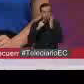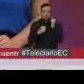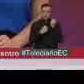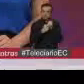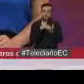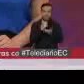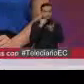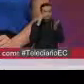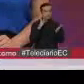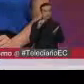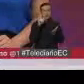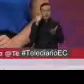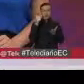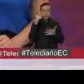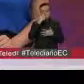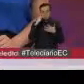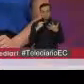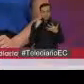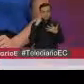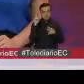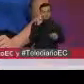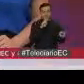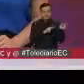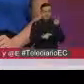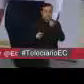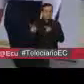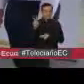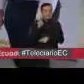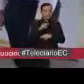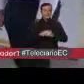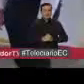se registran otras necesidades.